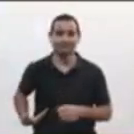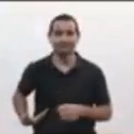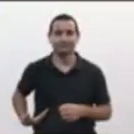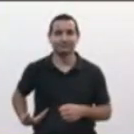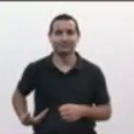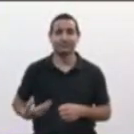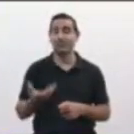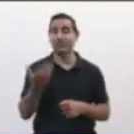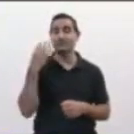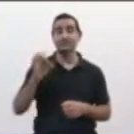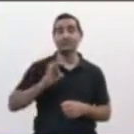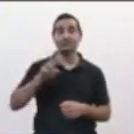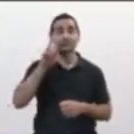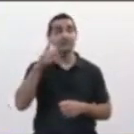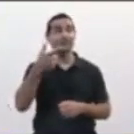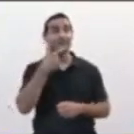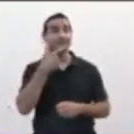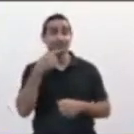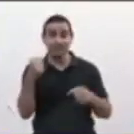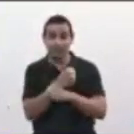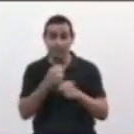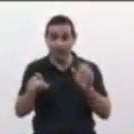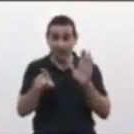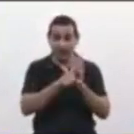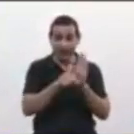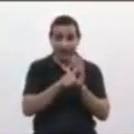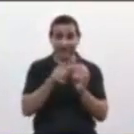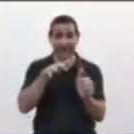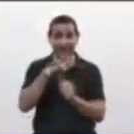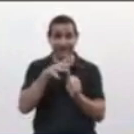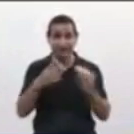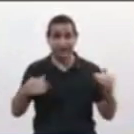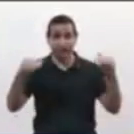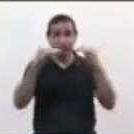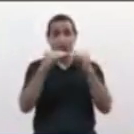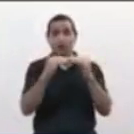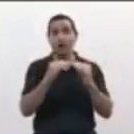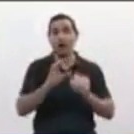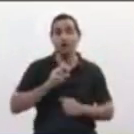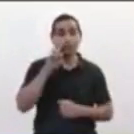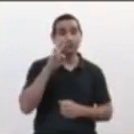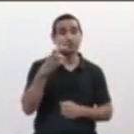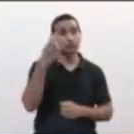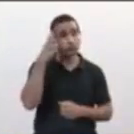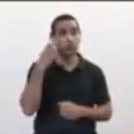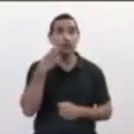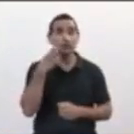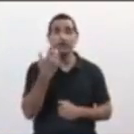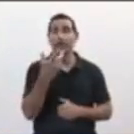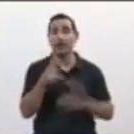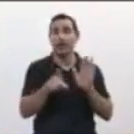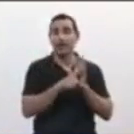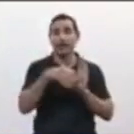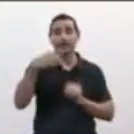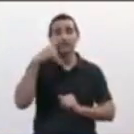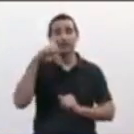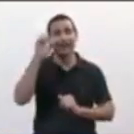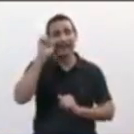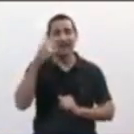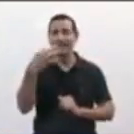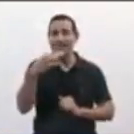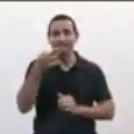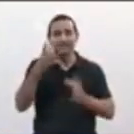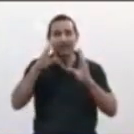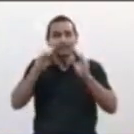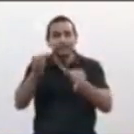en el 2017 se sancionó la ley de paridad de género en el 2019 la ley micaela lo obliga a la capacitación en la